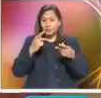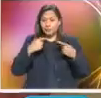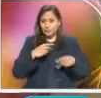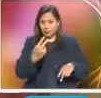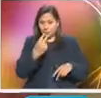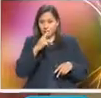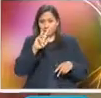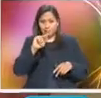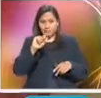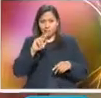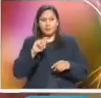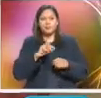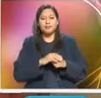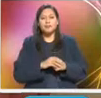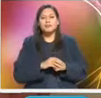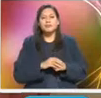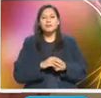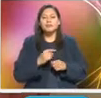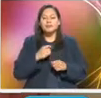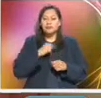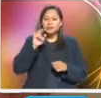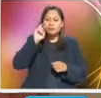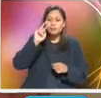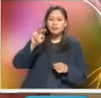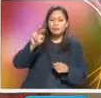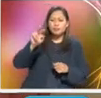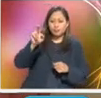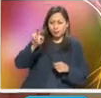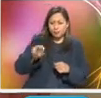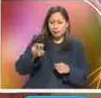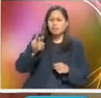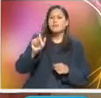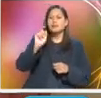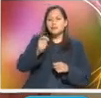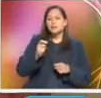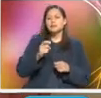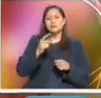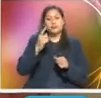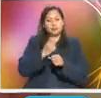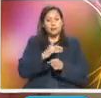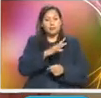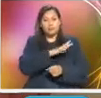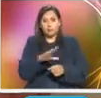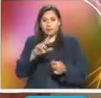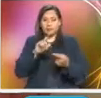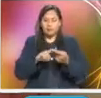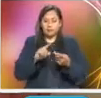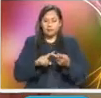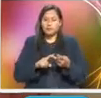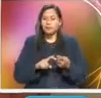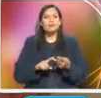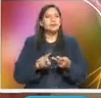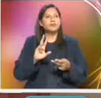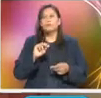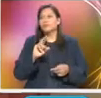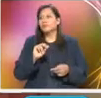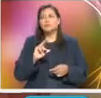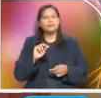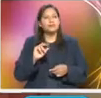ve es, ¿qué vamos a ver en los chavos en este proceso, ¿no? Lo primero es la negación y es no es cierto, no